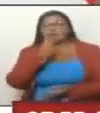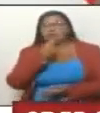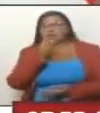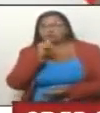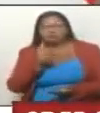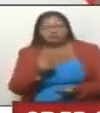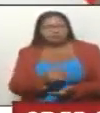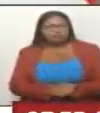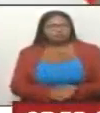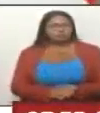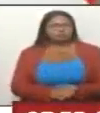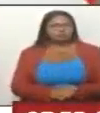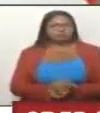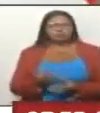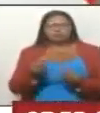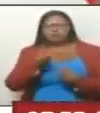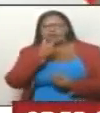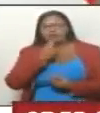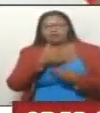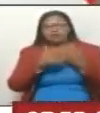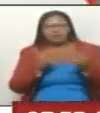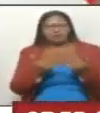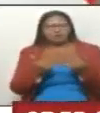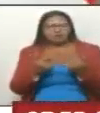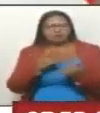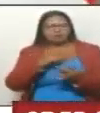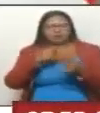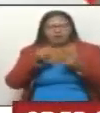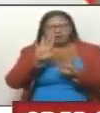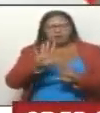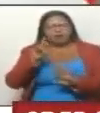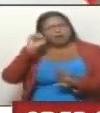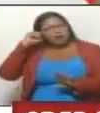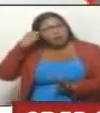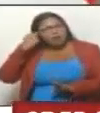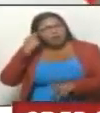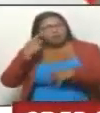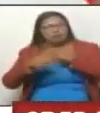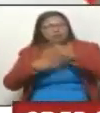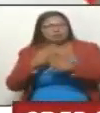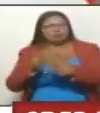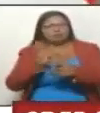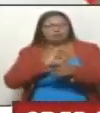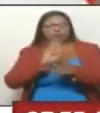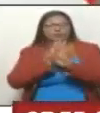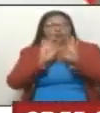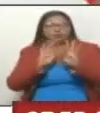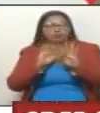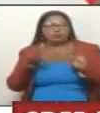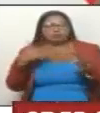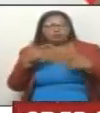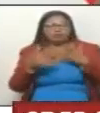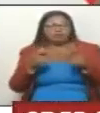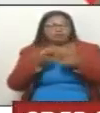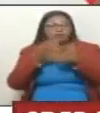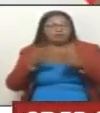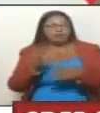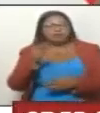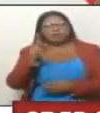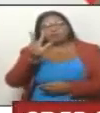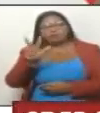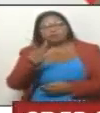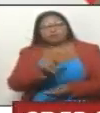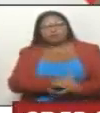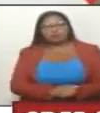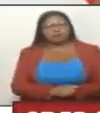ve muy fácil, pero recuerden que cuando se produce el acto de gobierno número 3 del